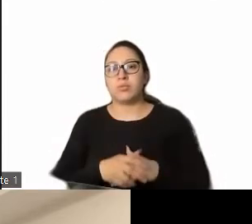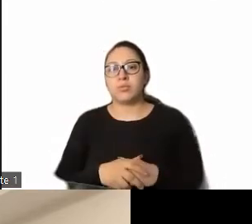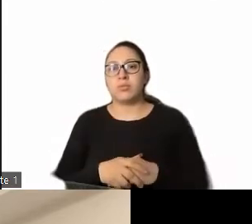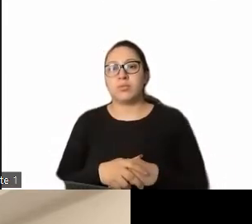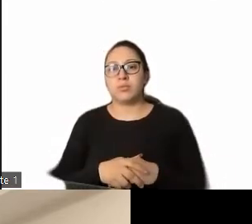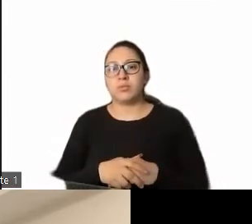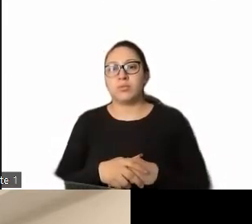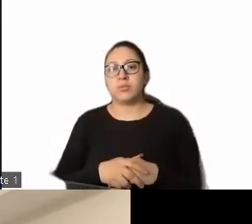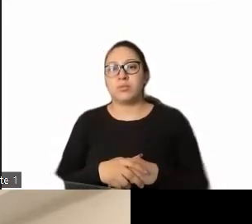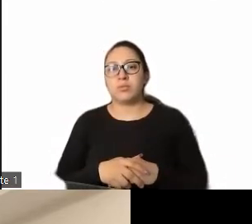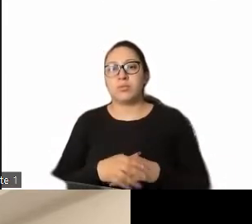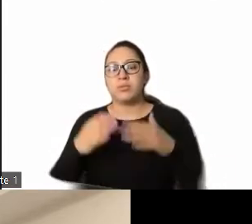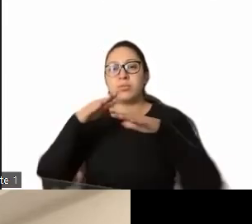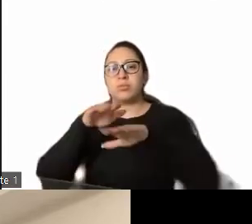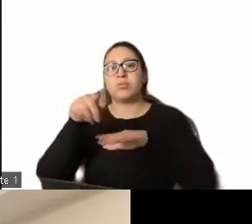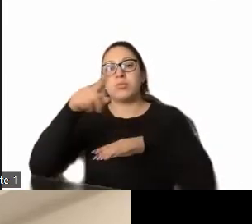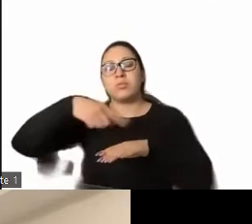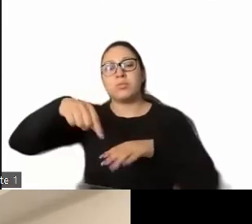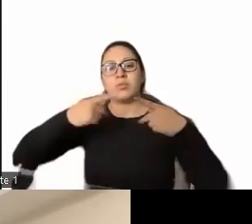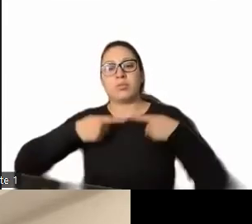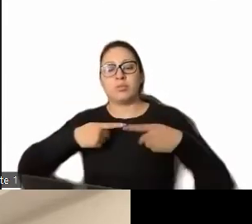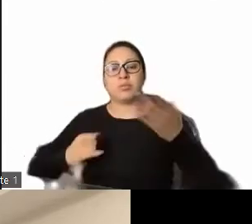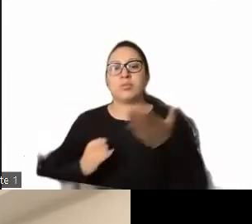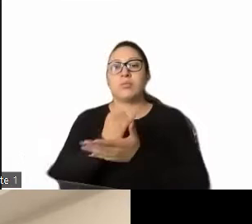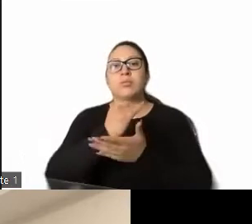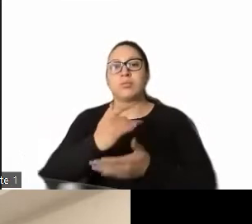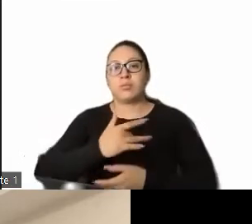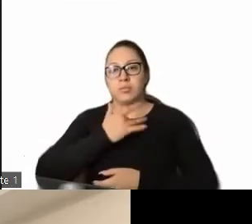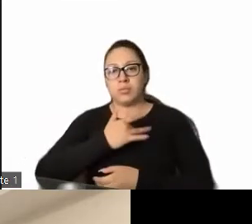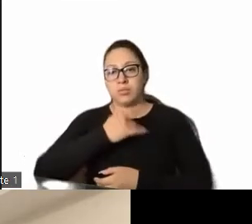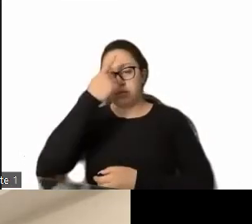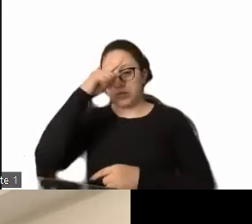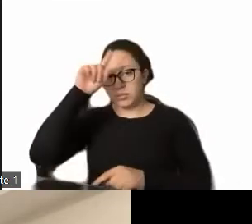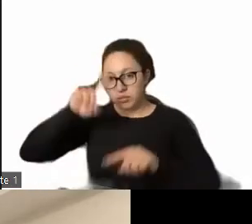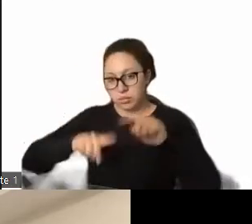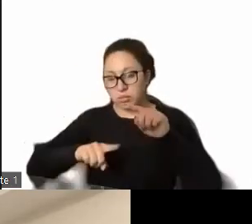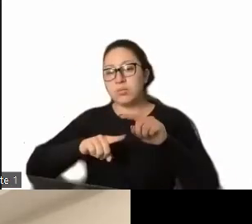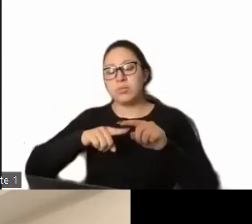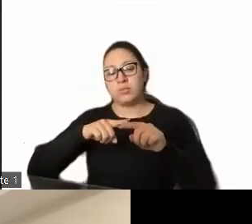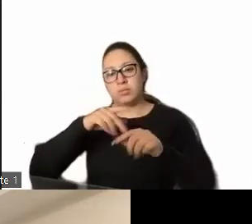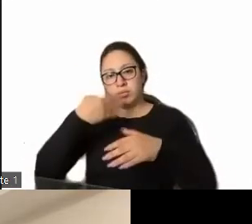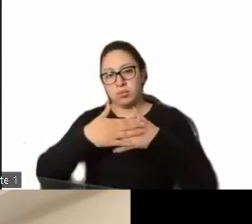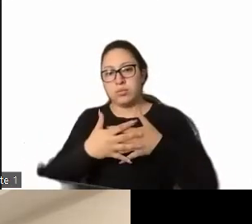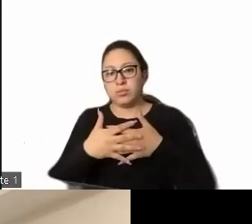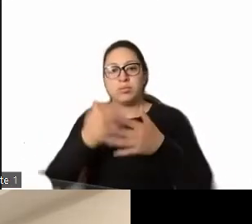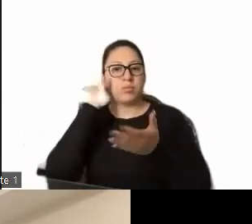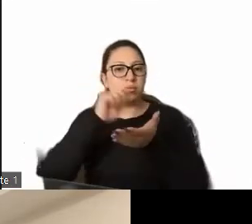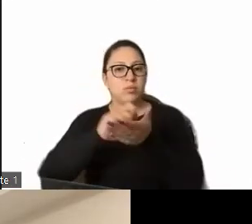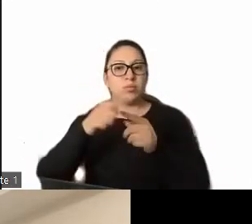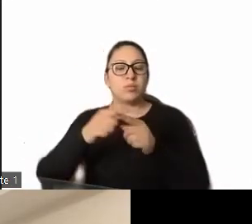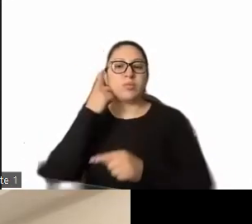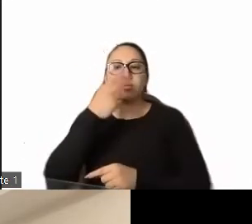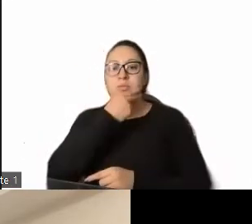de conciencia relacionada con la interrupción legal del embarazo, presentada por el diputado Alberto Martínez